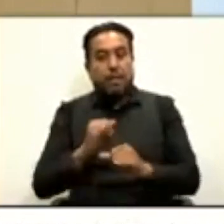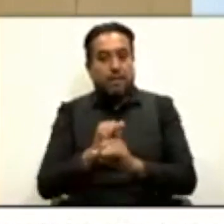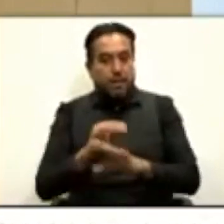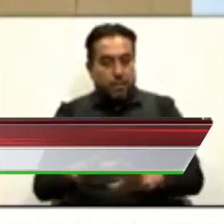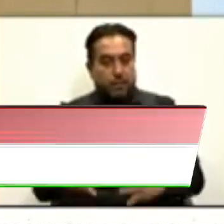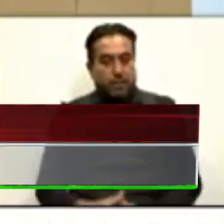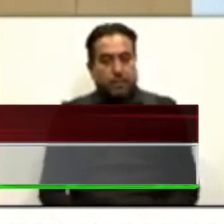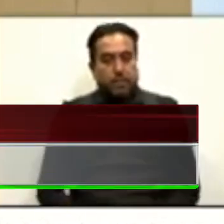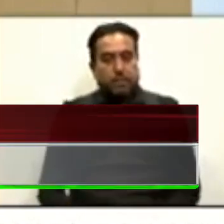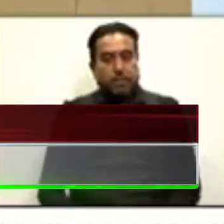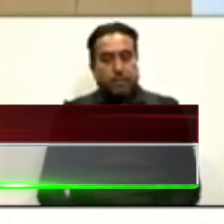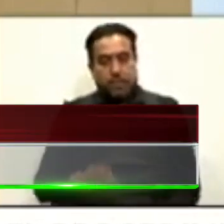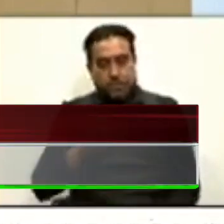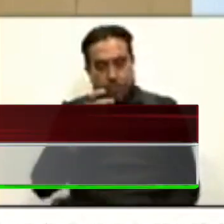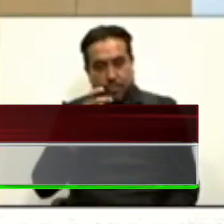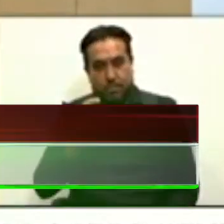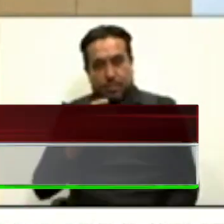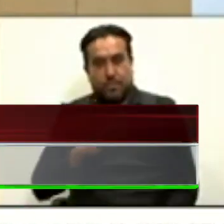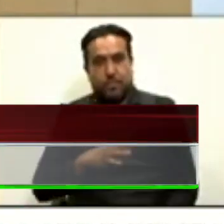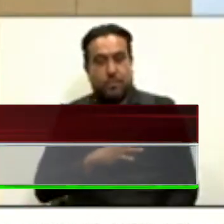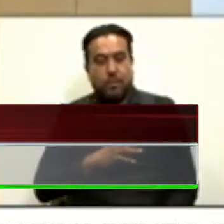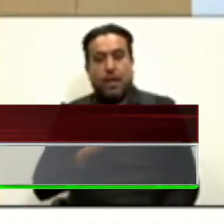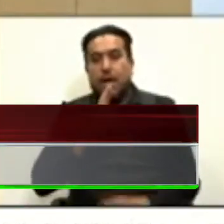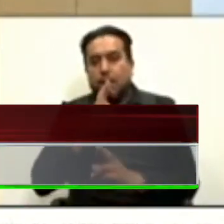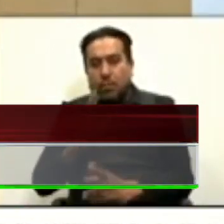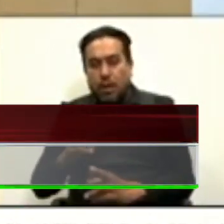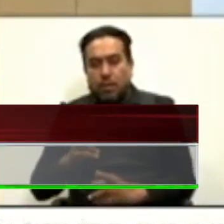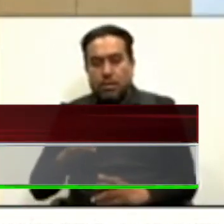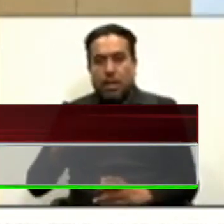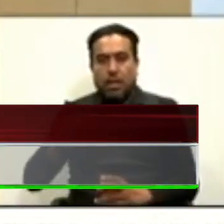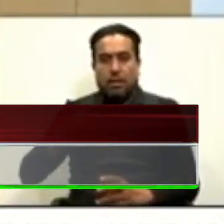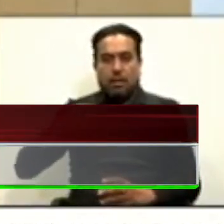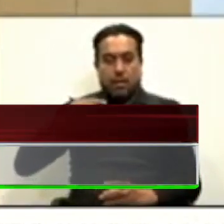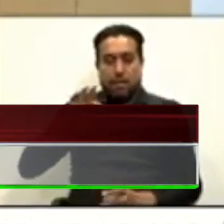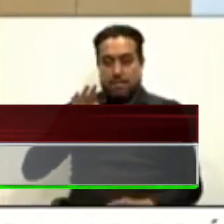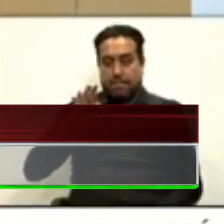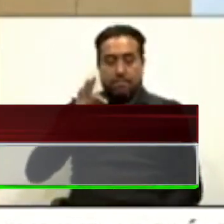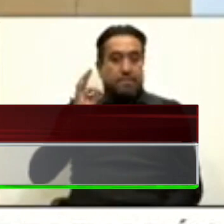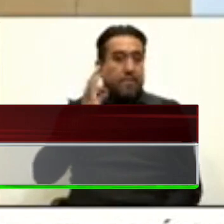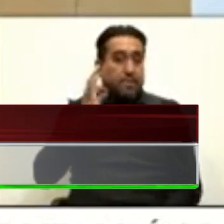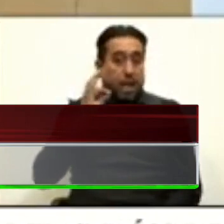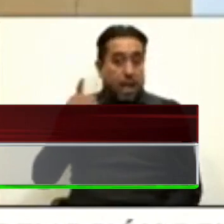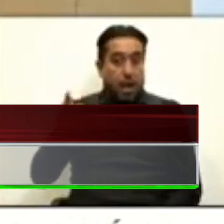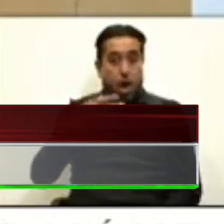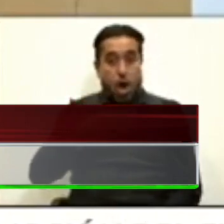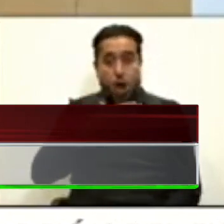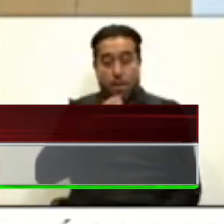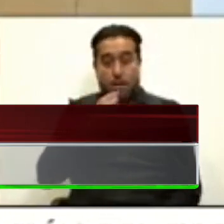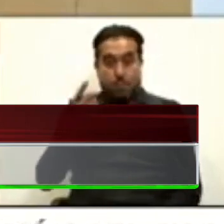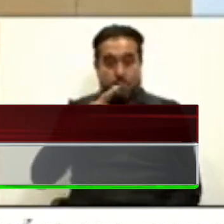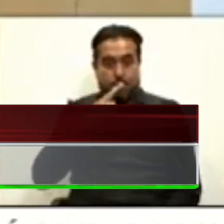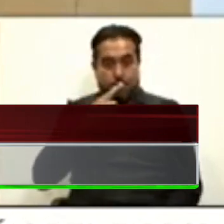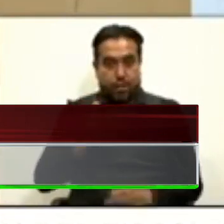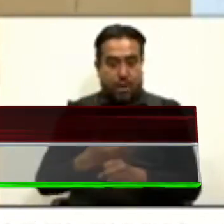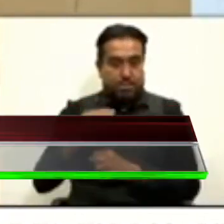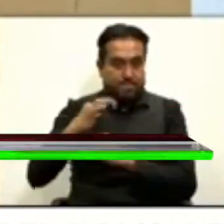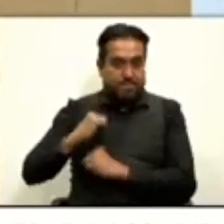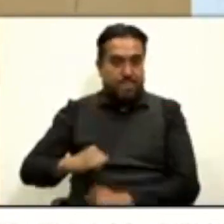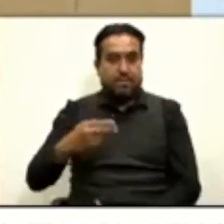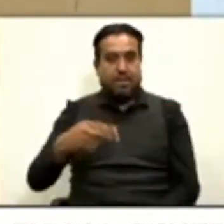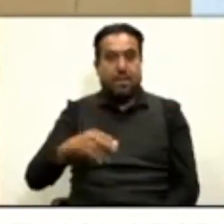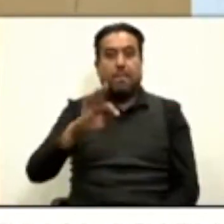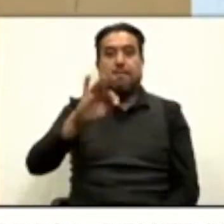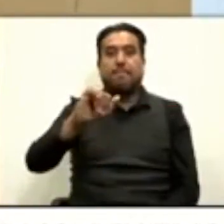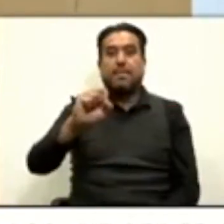en el informe con respuestas pues claras y directas del fiscal general del estado sin embargo pues esto no